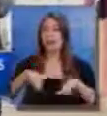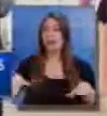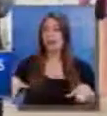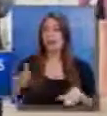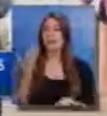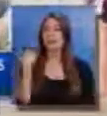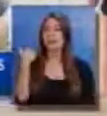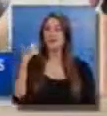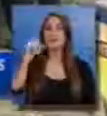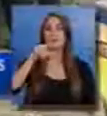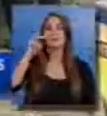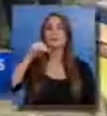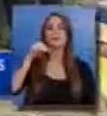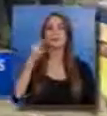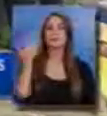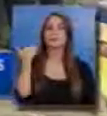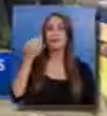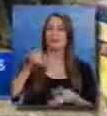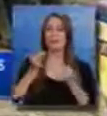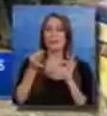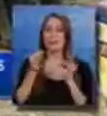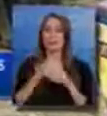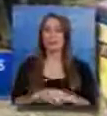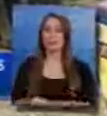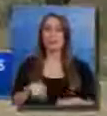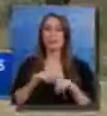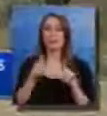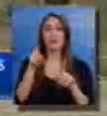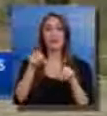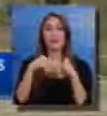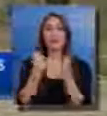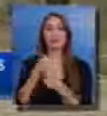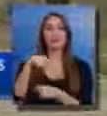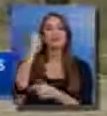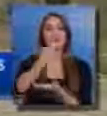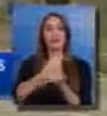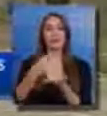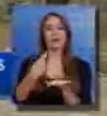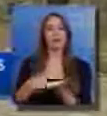el lunes 15 y martes 16 de febrero. Las audiencias se llevarán a cabo hasta la próxima semana.